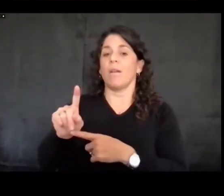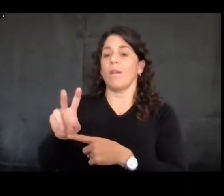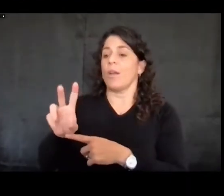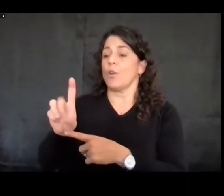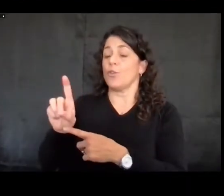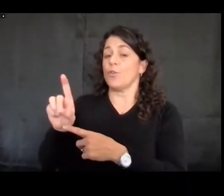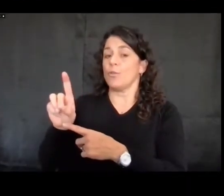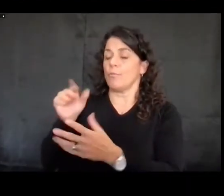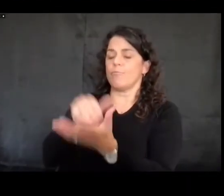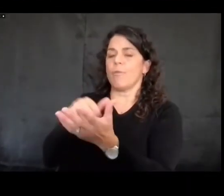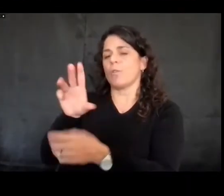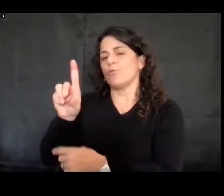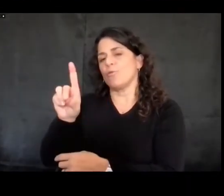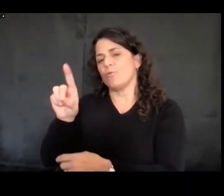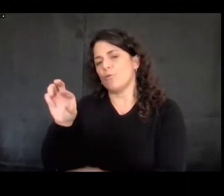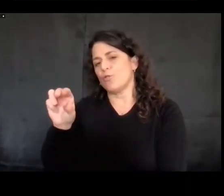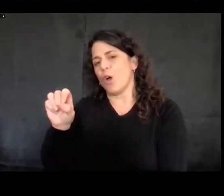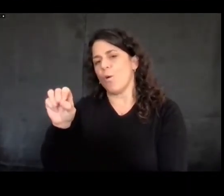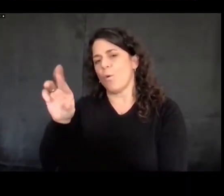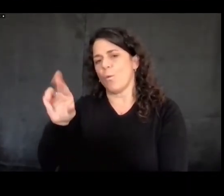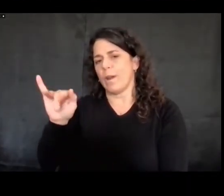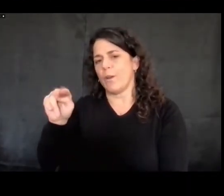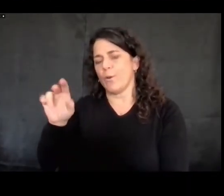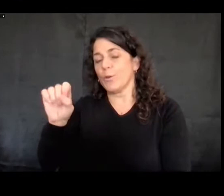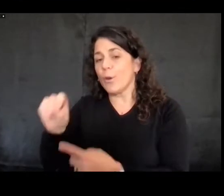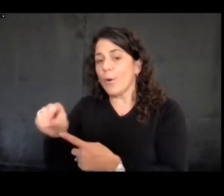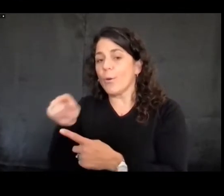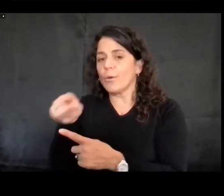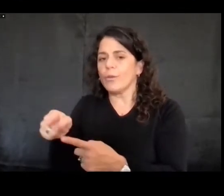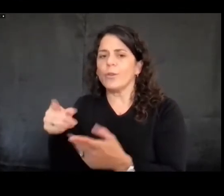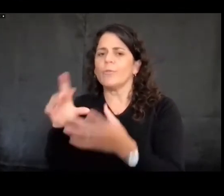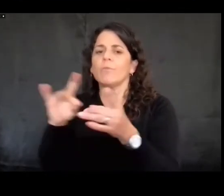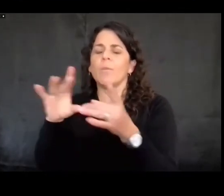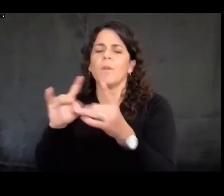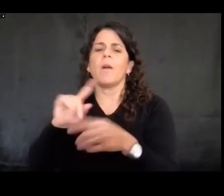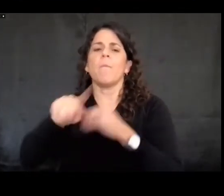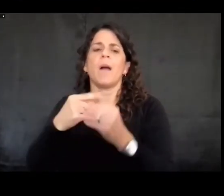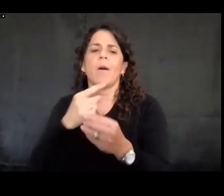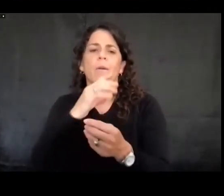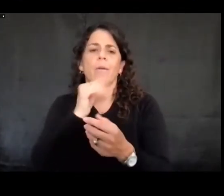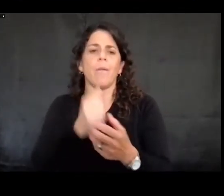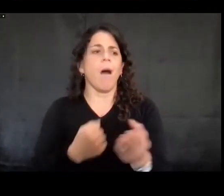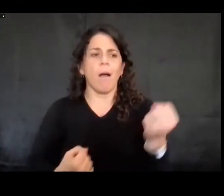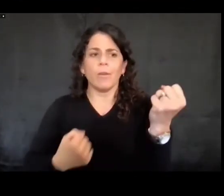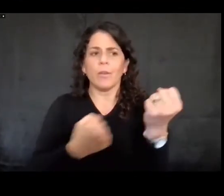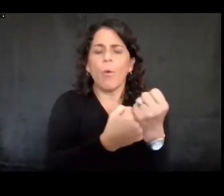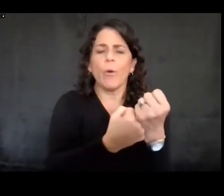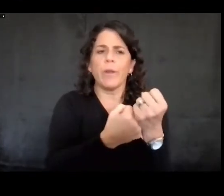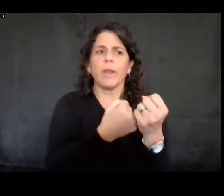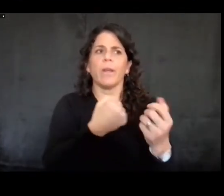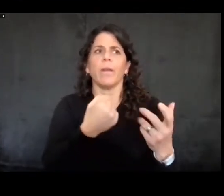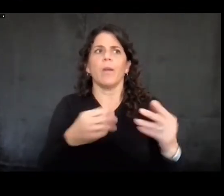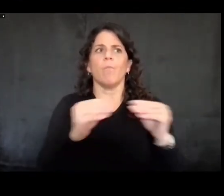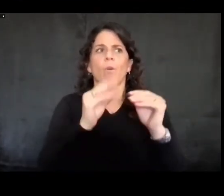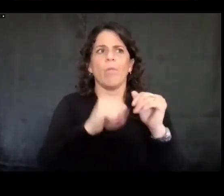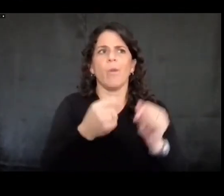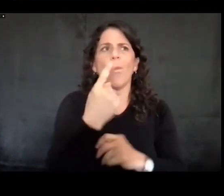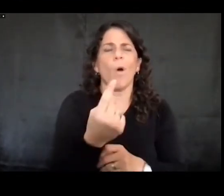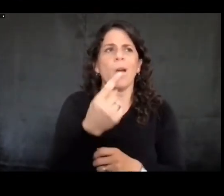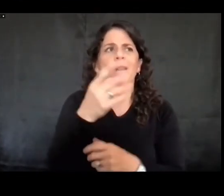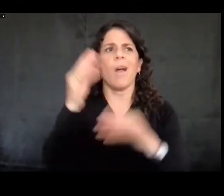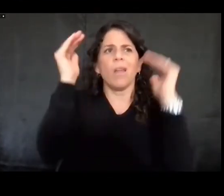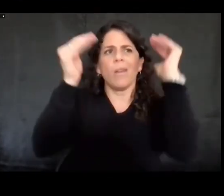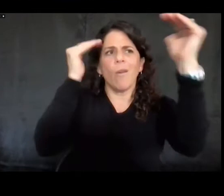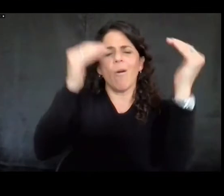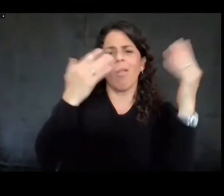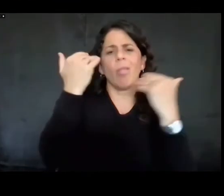quiere por favor explicar eso de no aplicar la el límite de una sola persona en